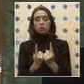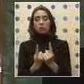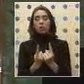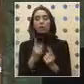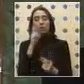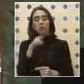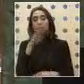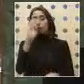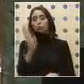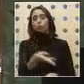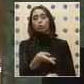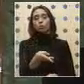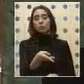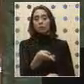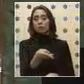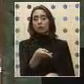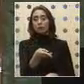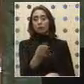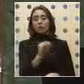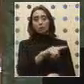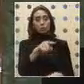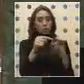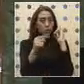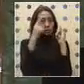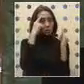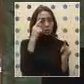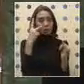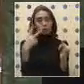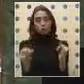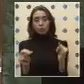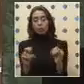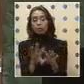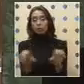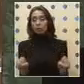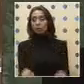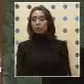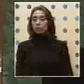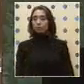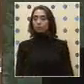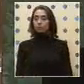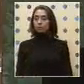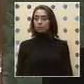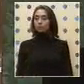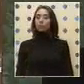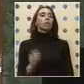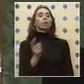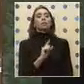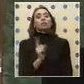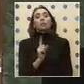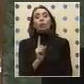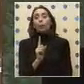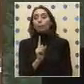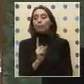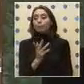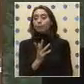necesidad de suspender si es que les parece y ustedes están de acuerdo. Si no...